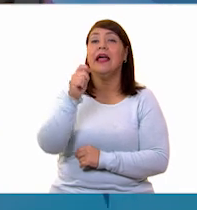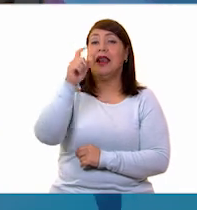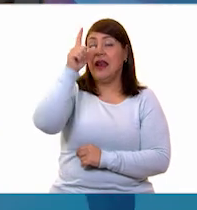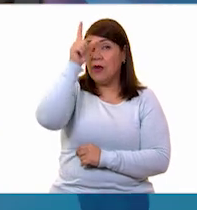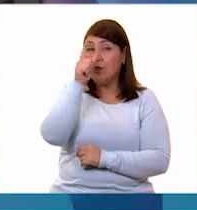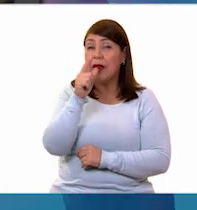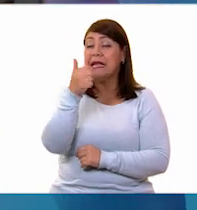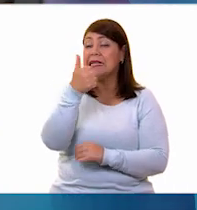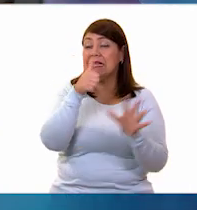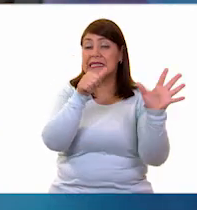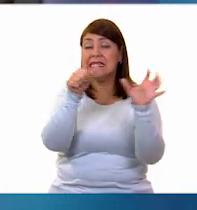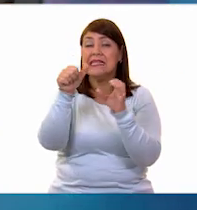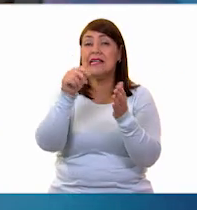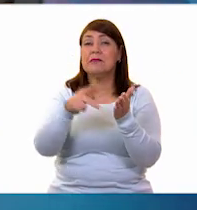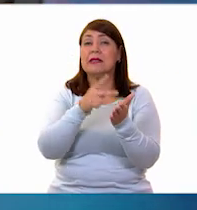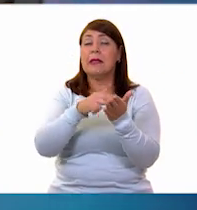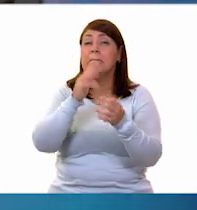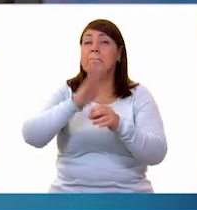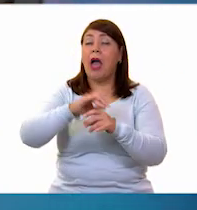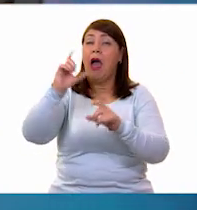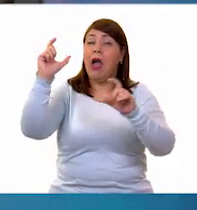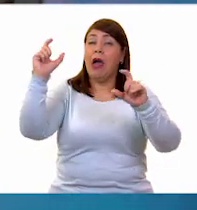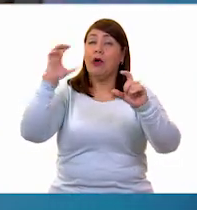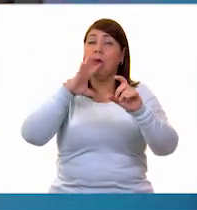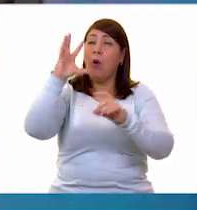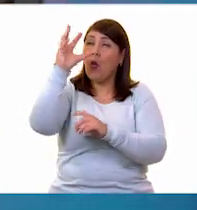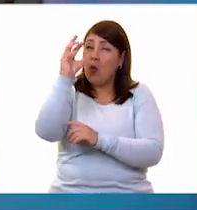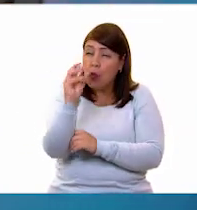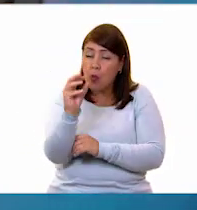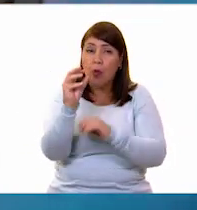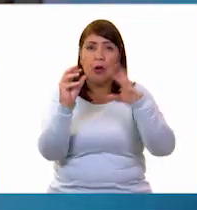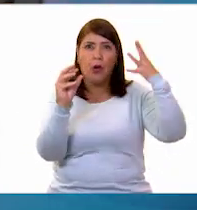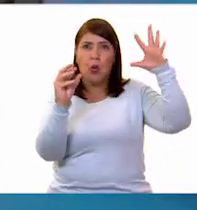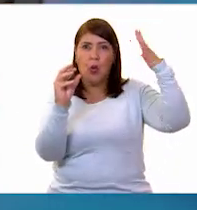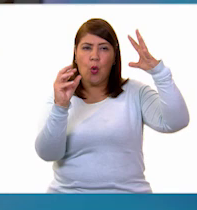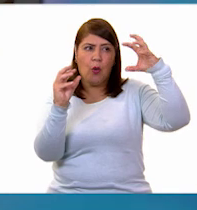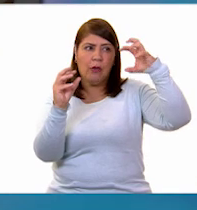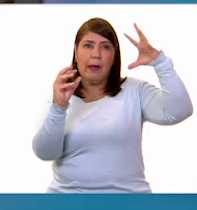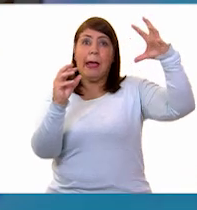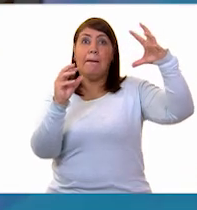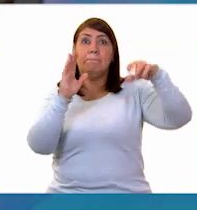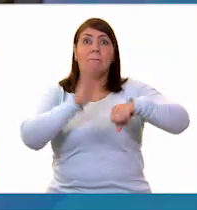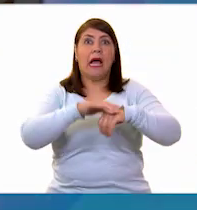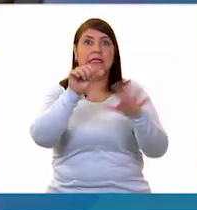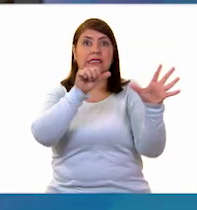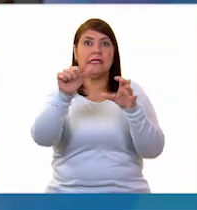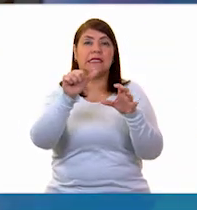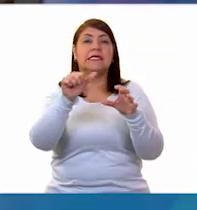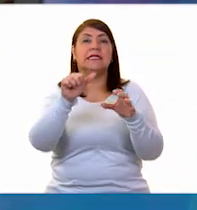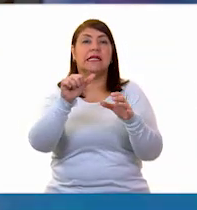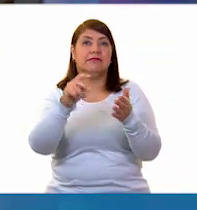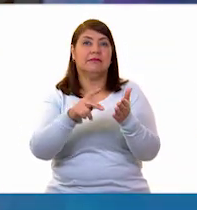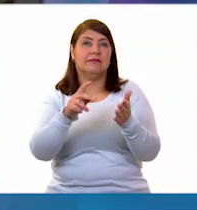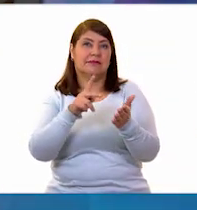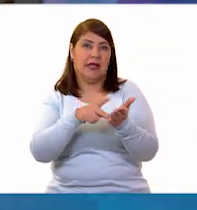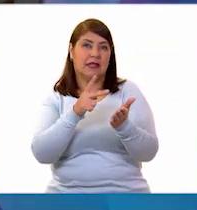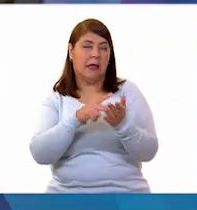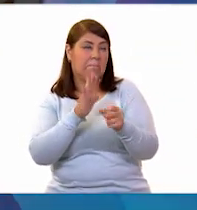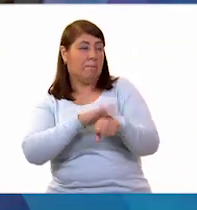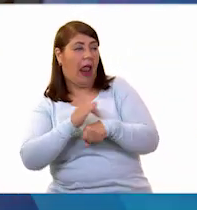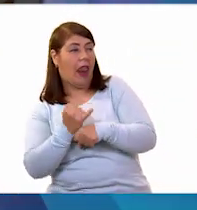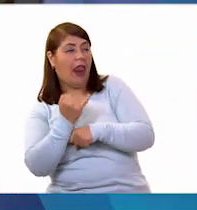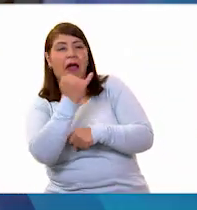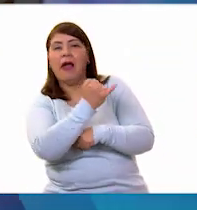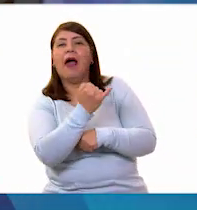veces más chiquito que el del Sol, pero como el Sol está 600 veces más lejos que la Luna